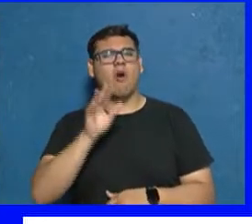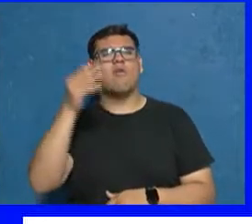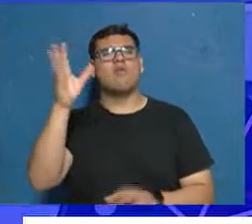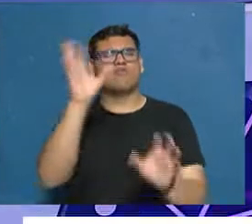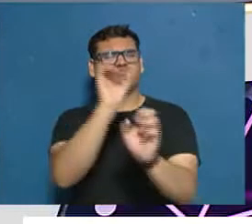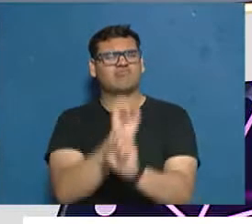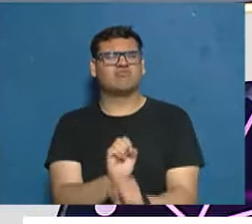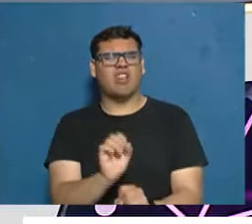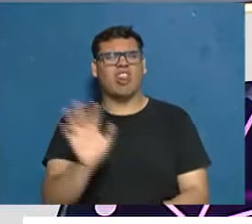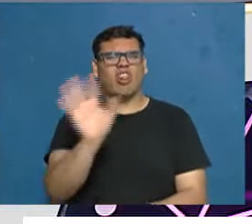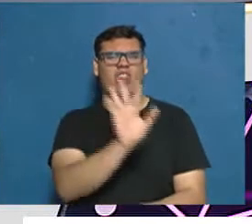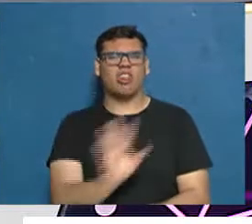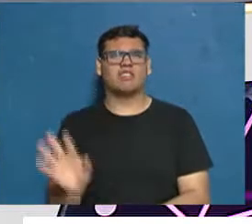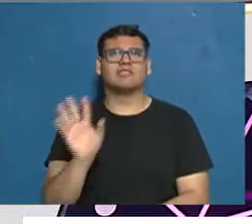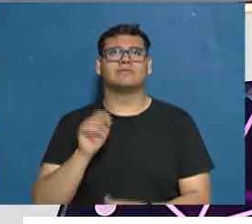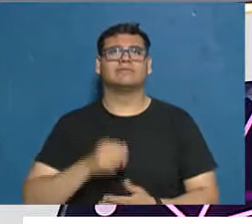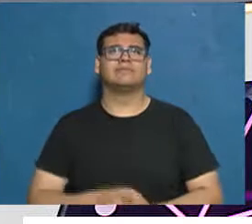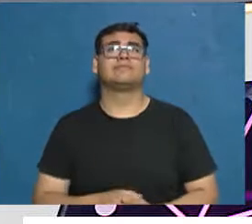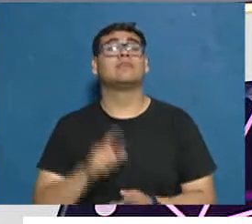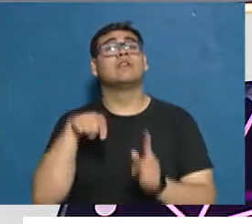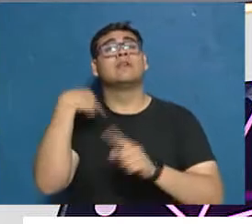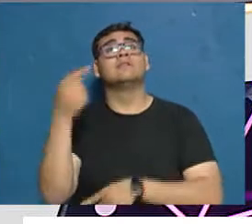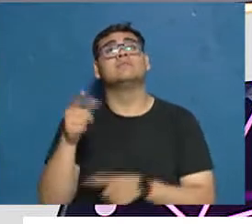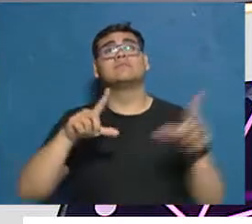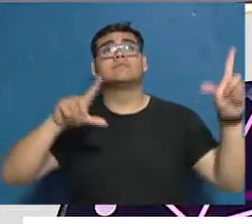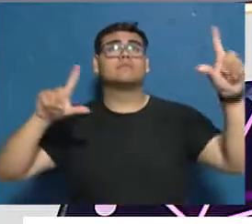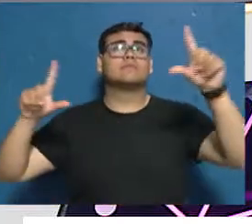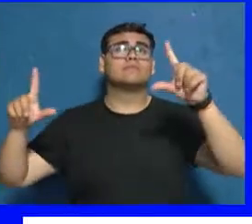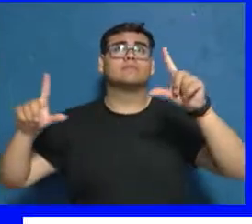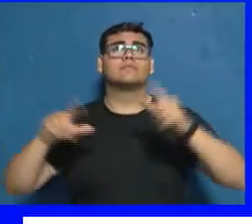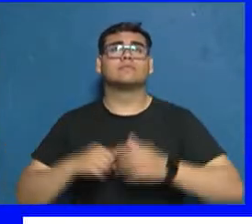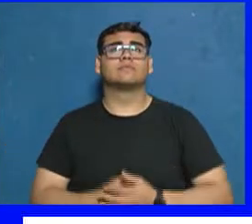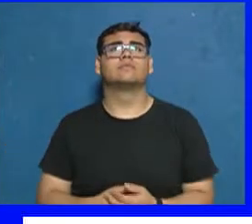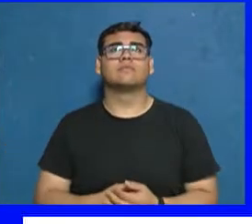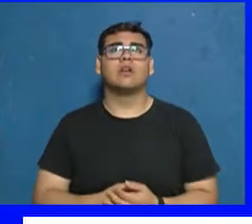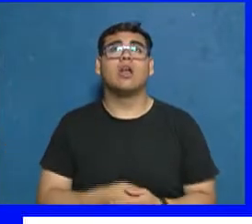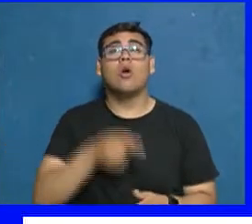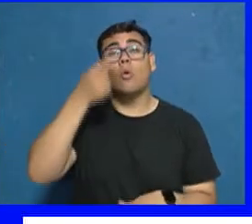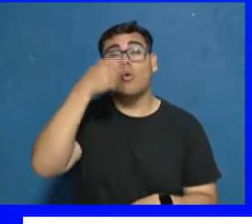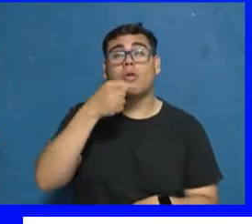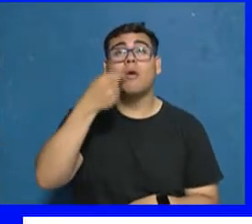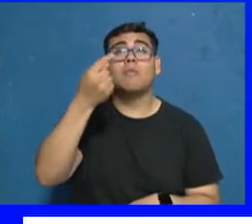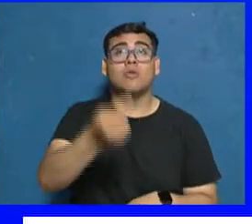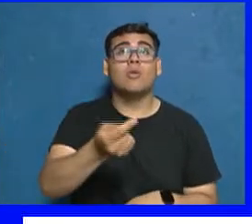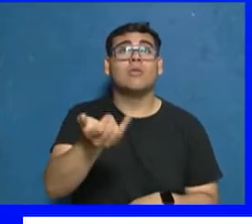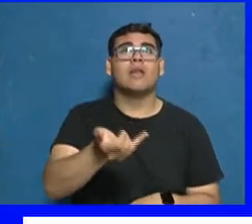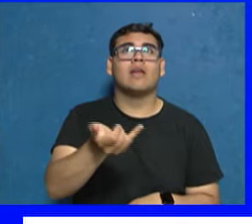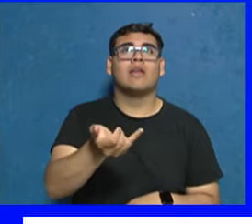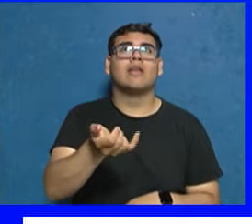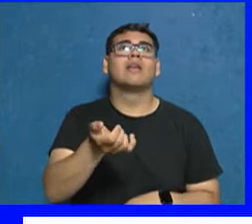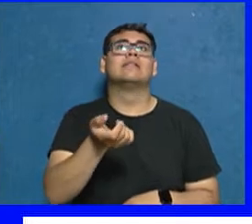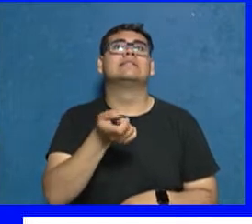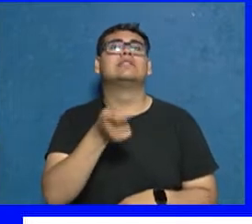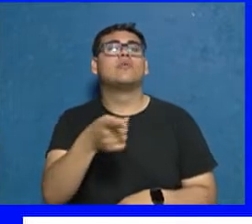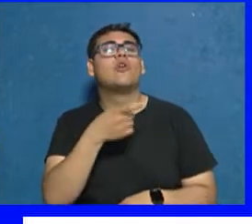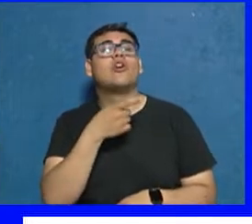en la próxima placa lo que podemos ver es que además la última de las preguntas que tenía que ver con si